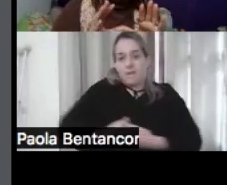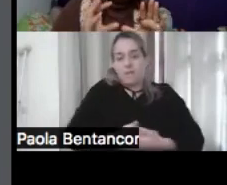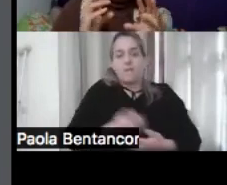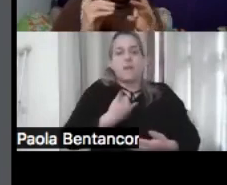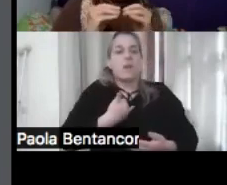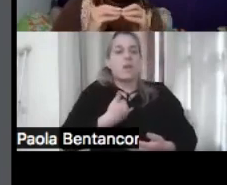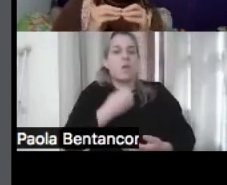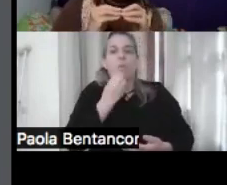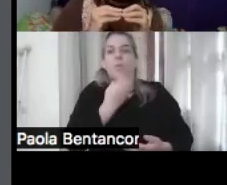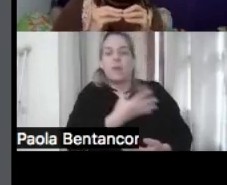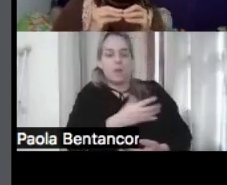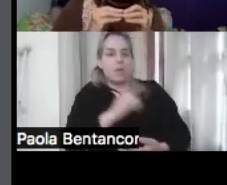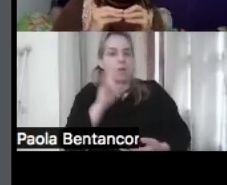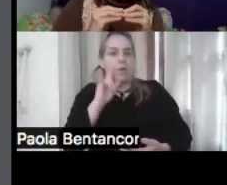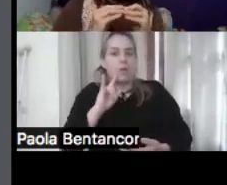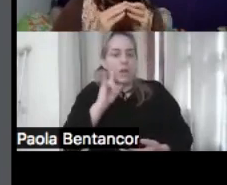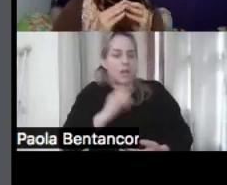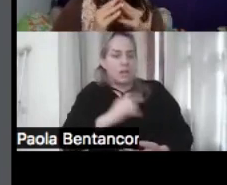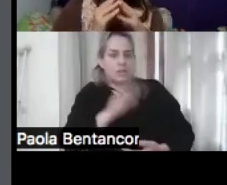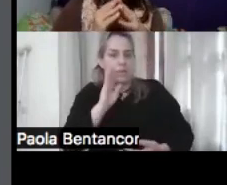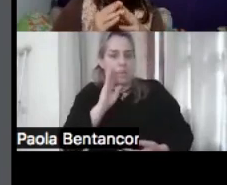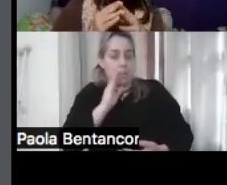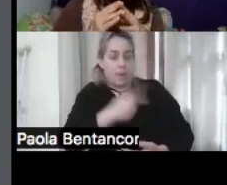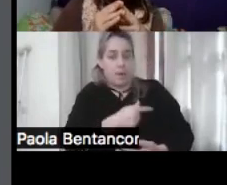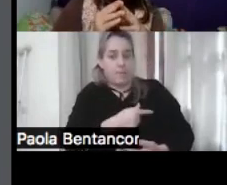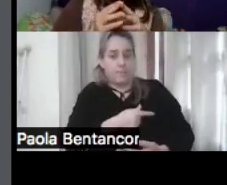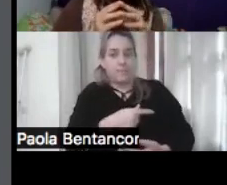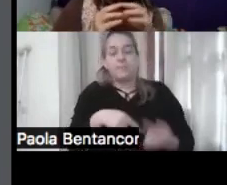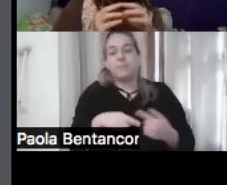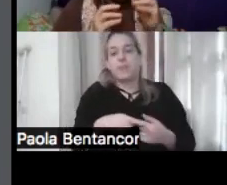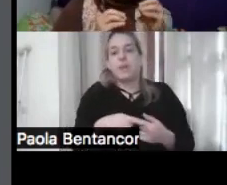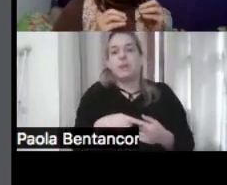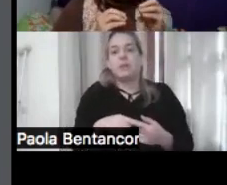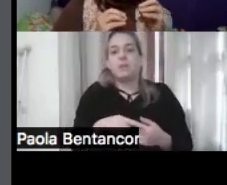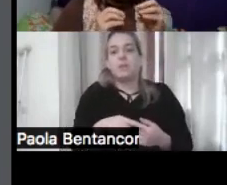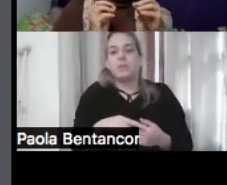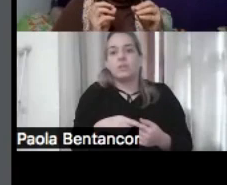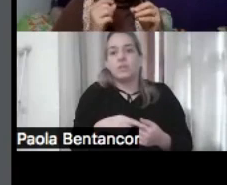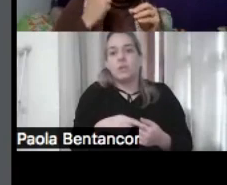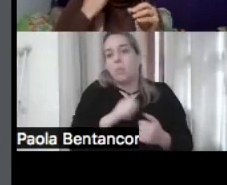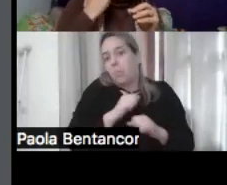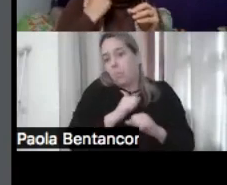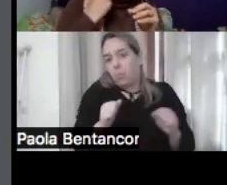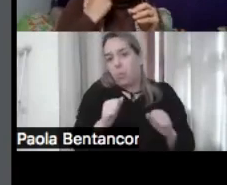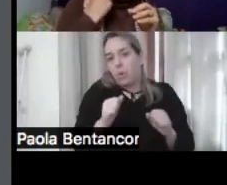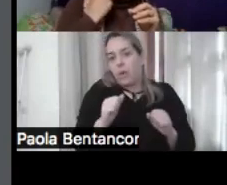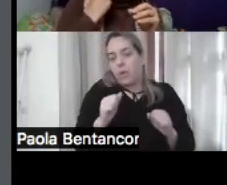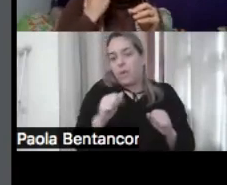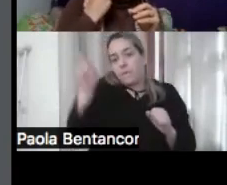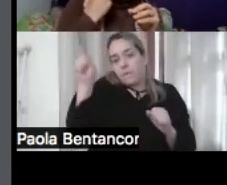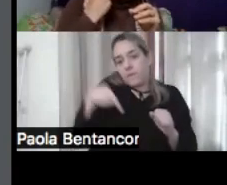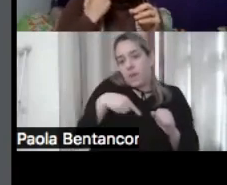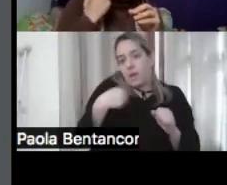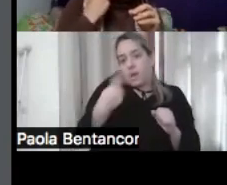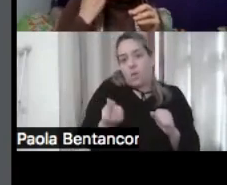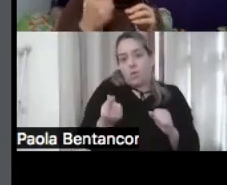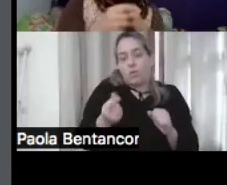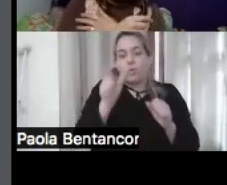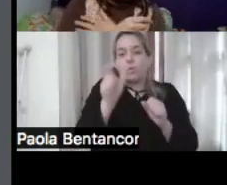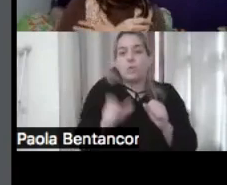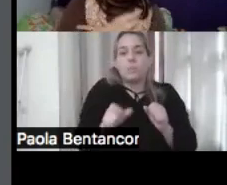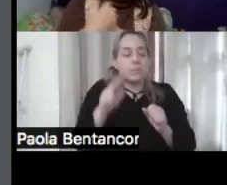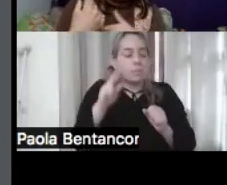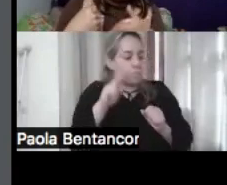ejemplo, un tipo de apoyo puede ser que haya una persona colaborando en ese momento, haciendo como